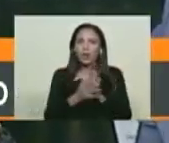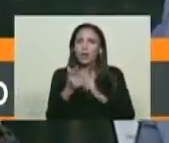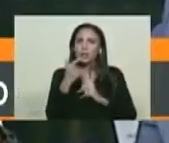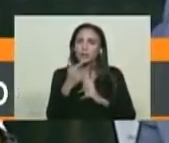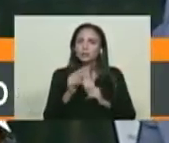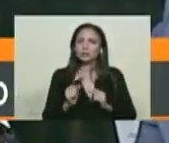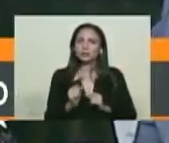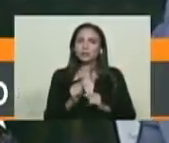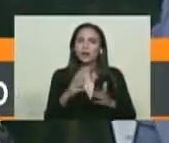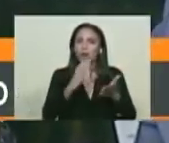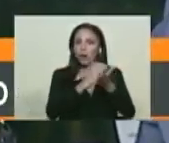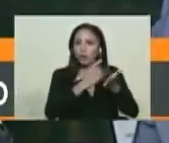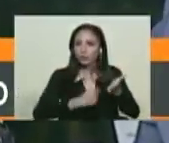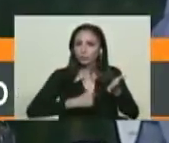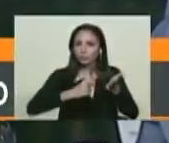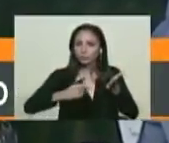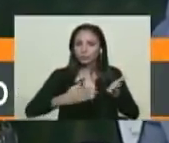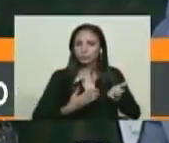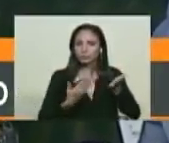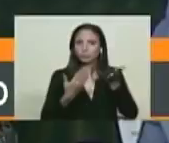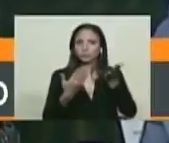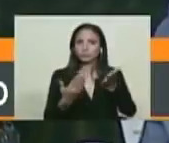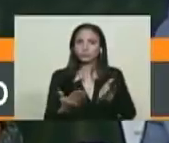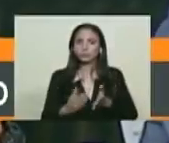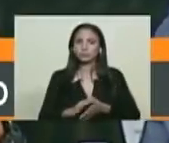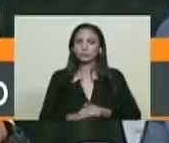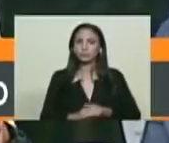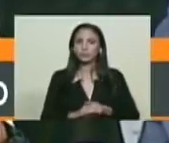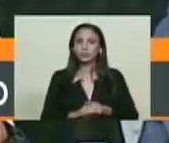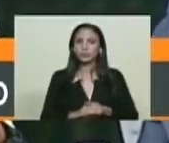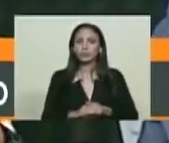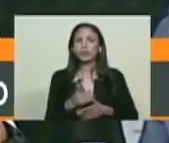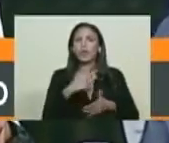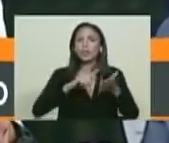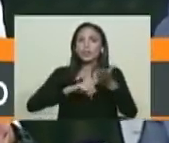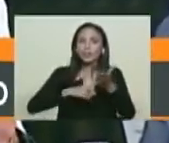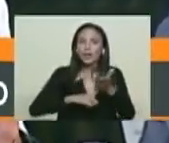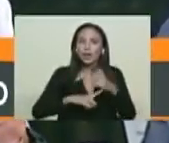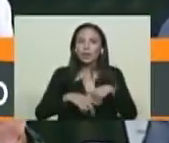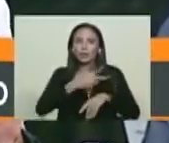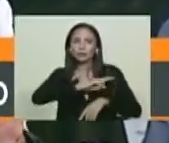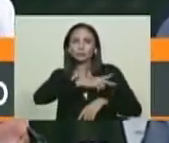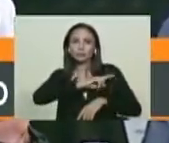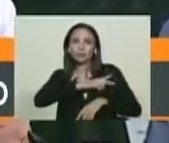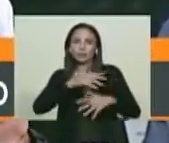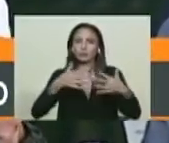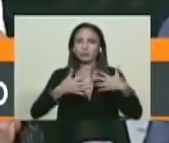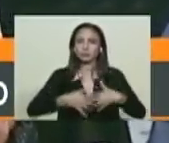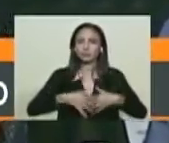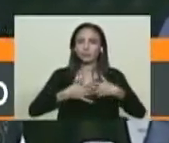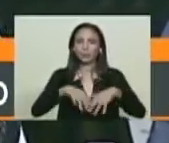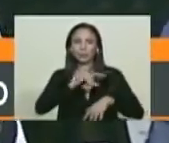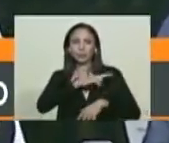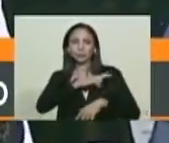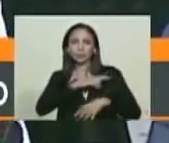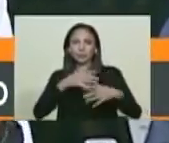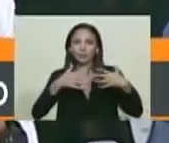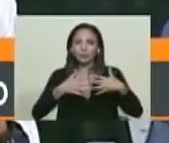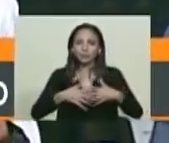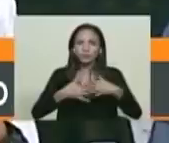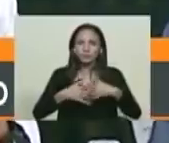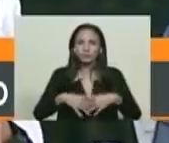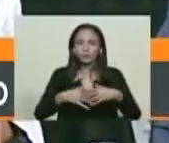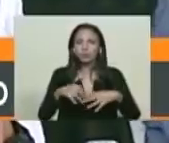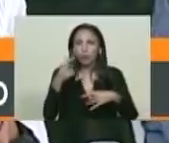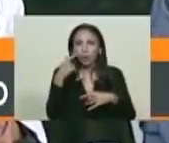en ese contrato para que hubiera deudas falsas de Citgo, que adquiriera Citgo, de manera de ir, como usted